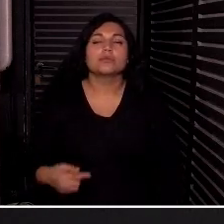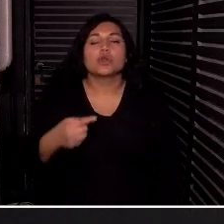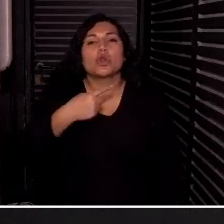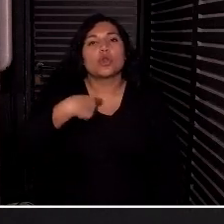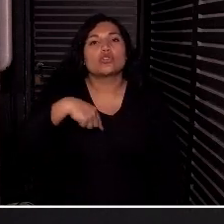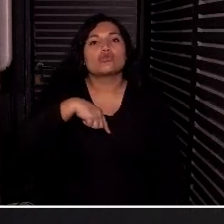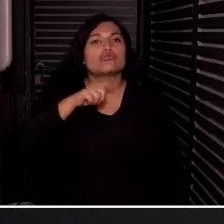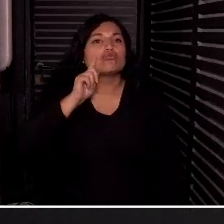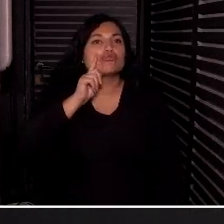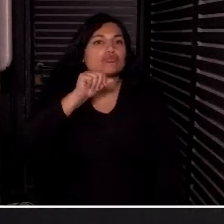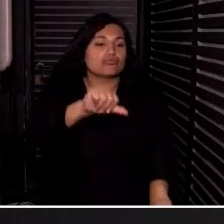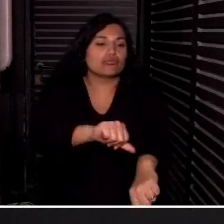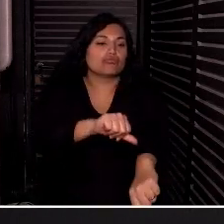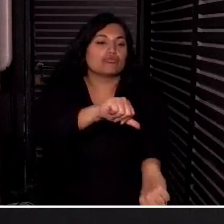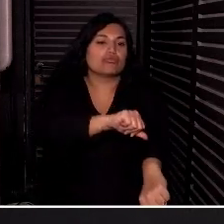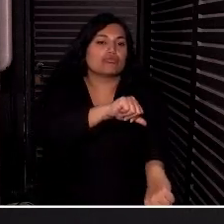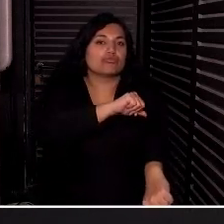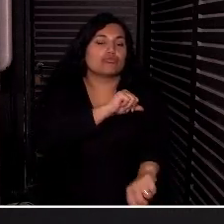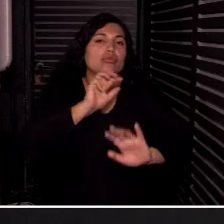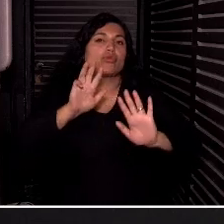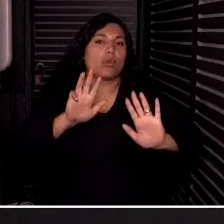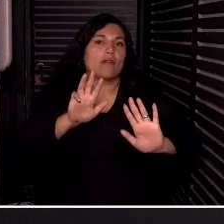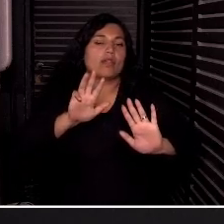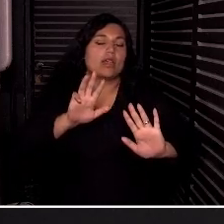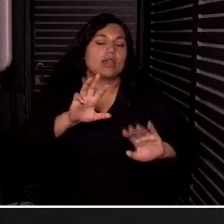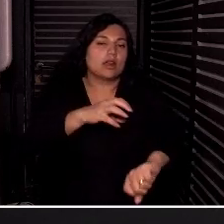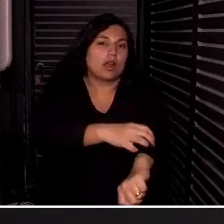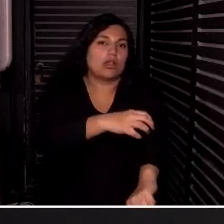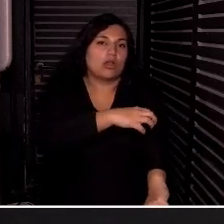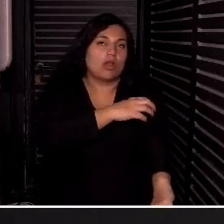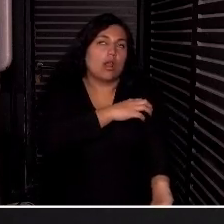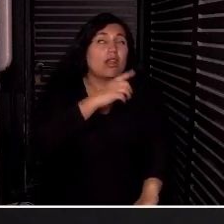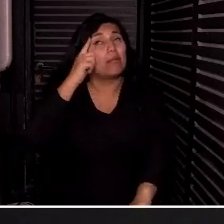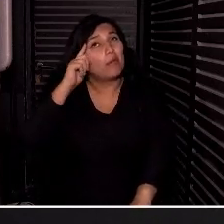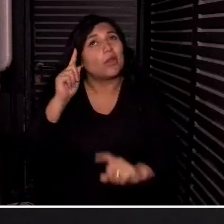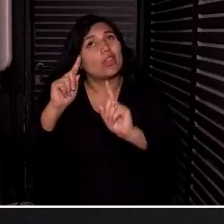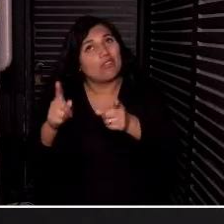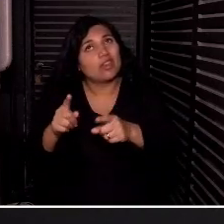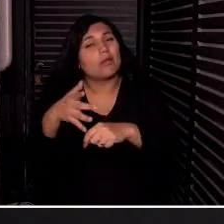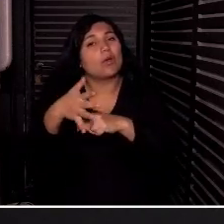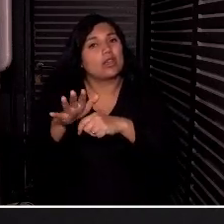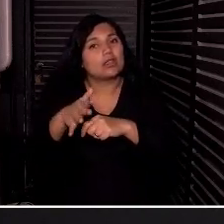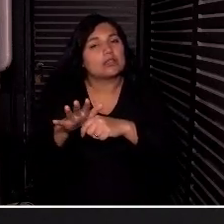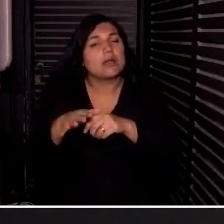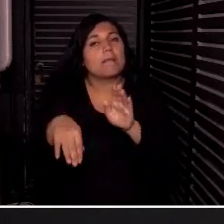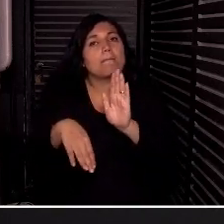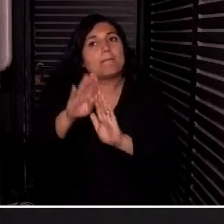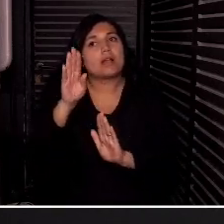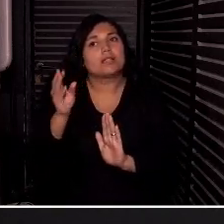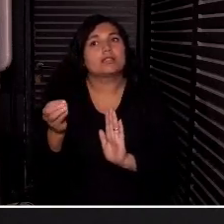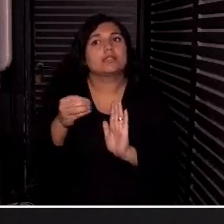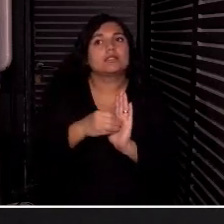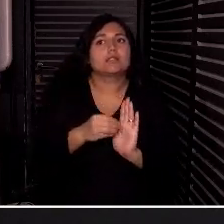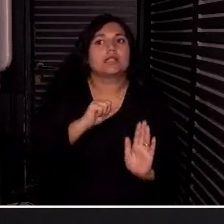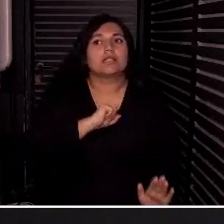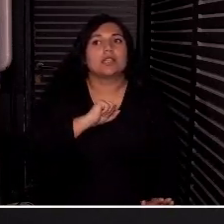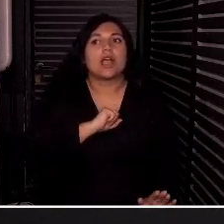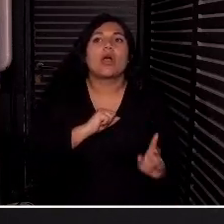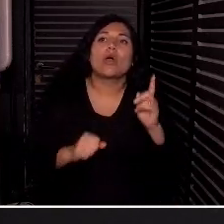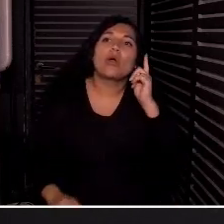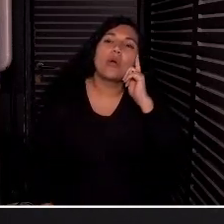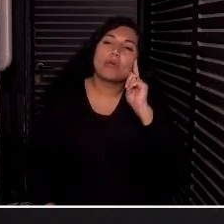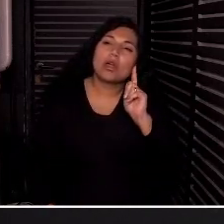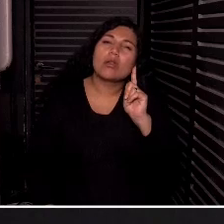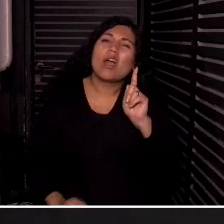deberíamos tener 15 más Santiago cierto sino que tiene eh Ni si vale la pena descolgar noos en la región para que